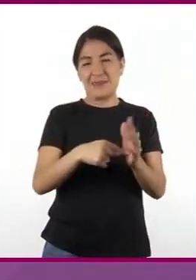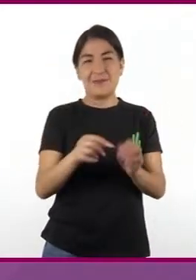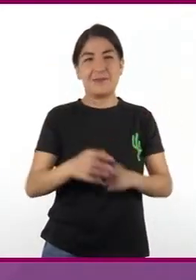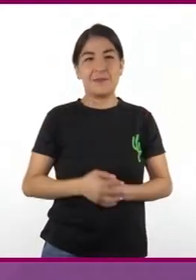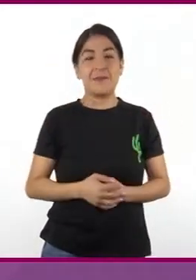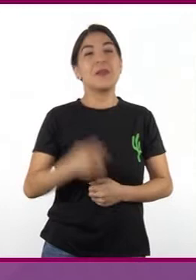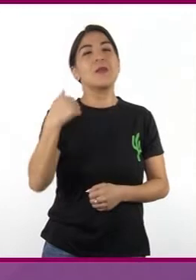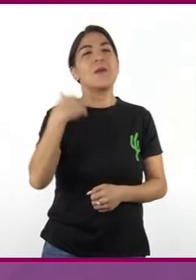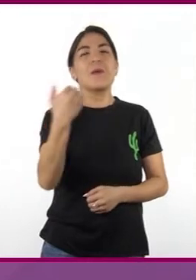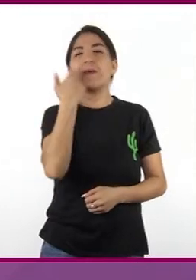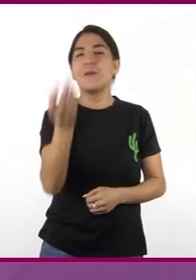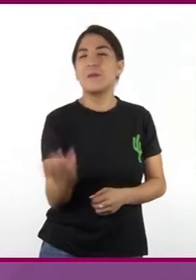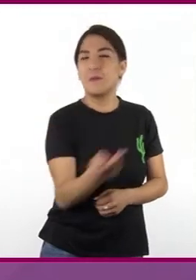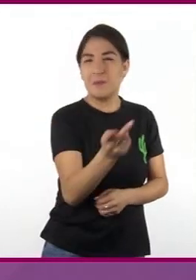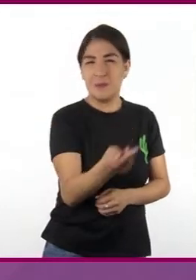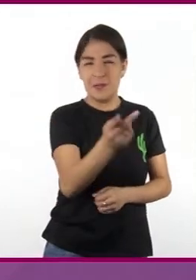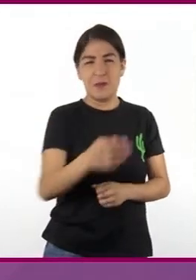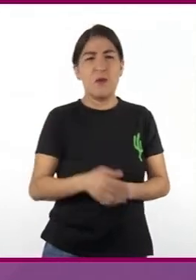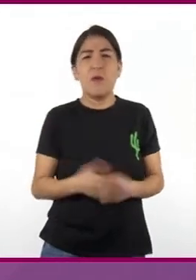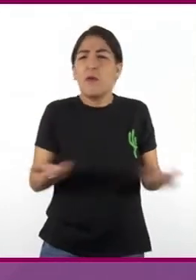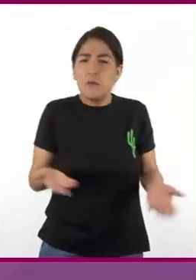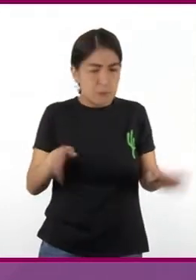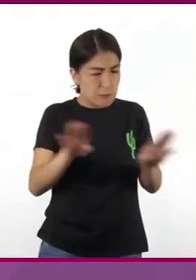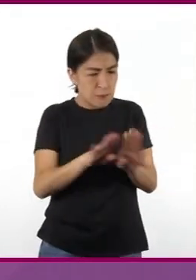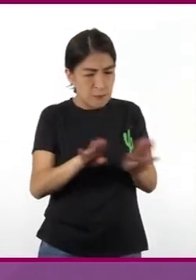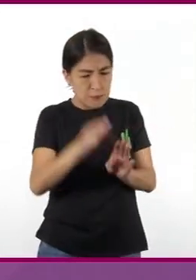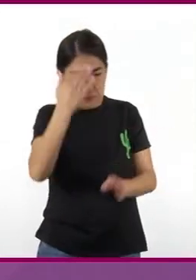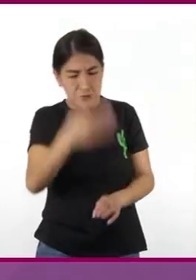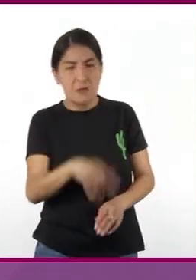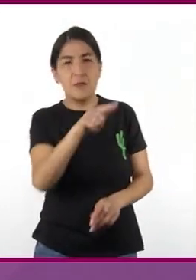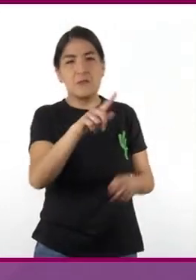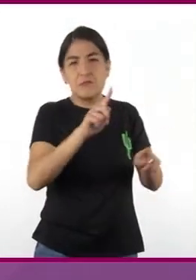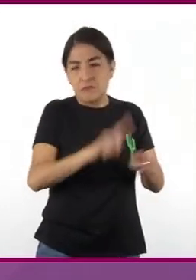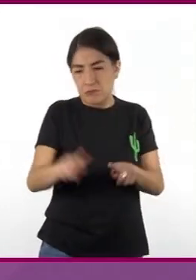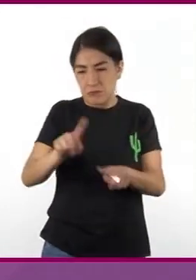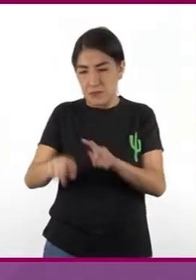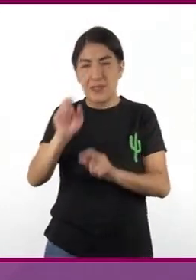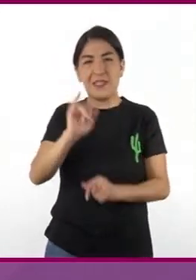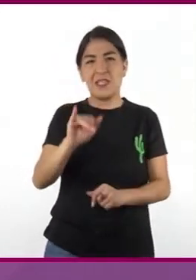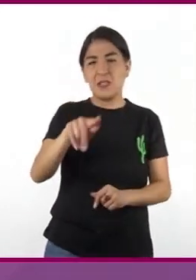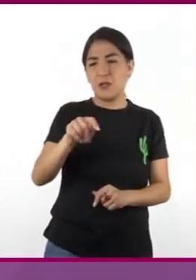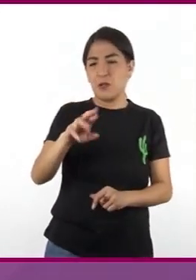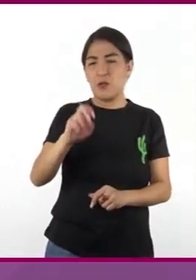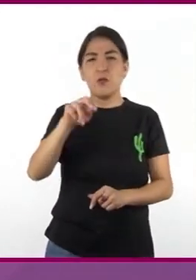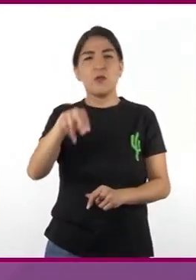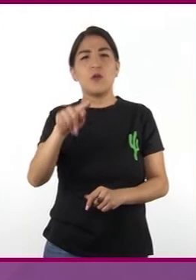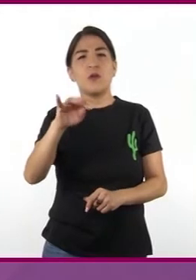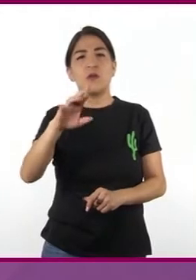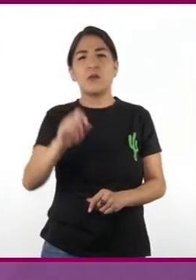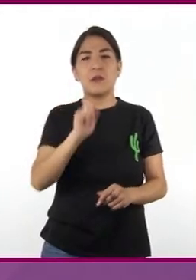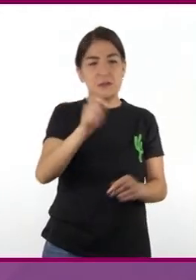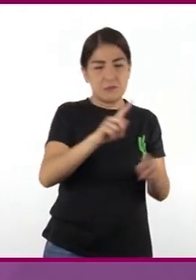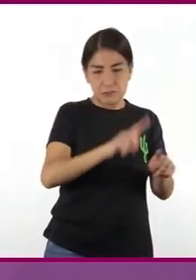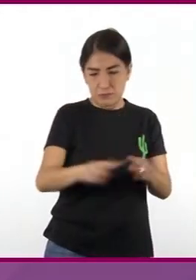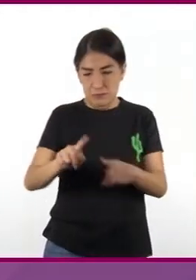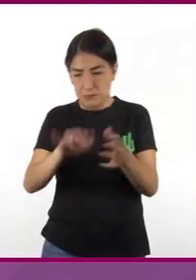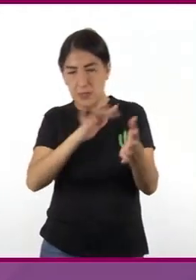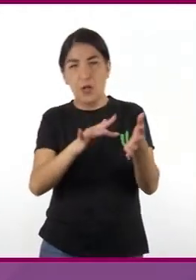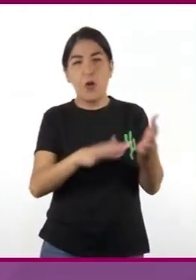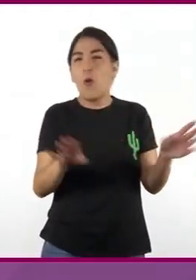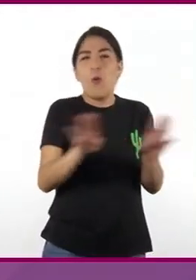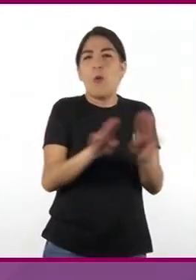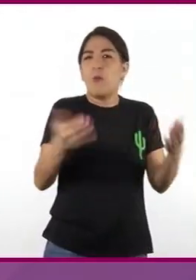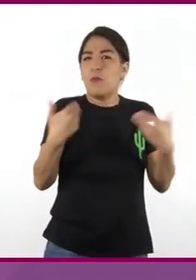que me gustaría preguntarle, ¿cómo saber qué tipo de texto introductorio debe llevar cada texto? ¿Cómo